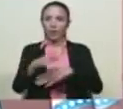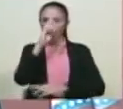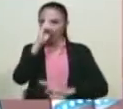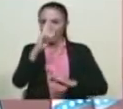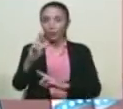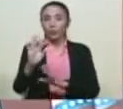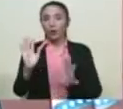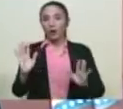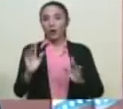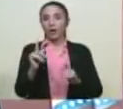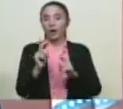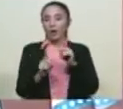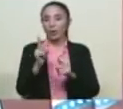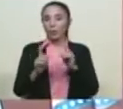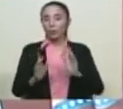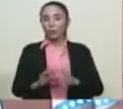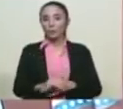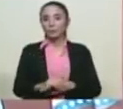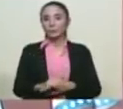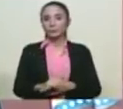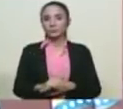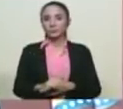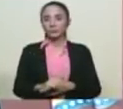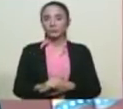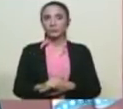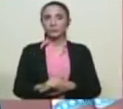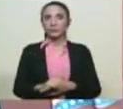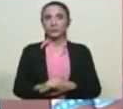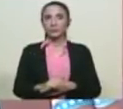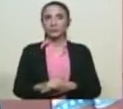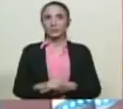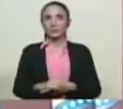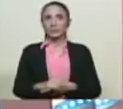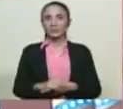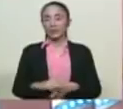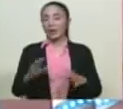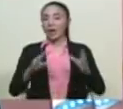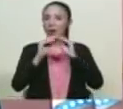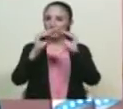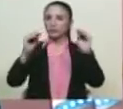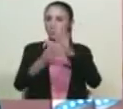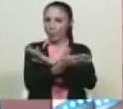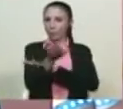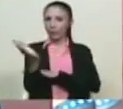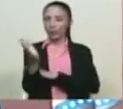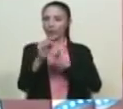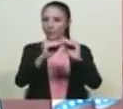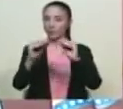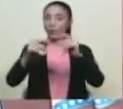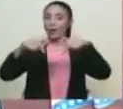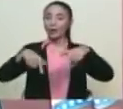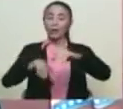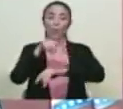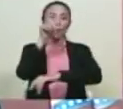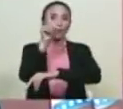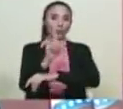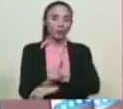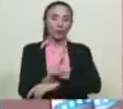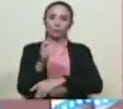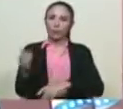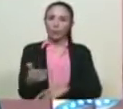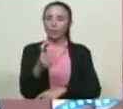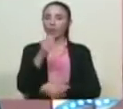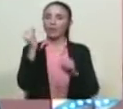diversidad ideológica, política, y le decimos a los trabajadores, Aquí el único que vale es